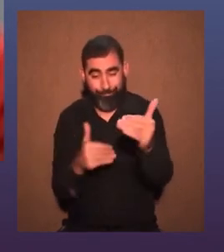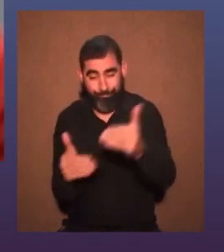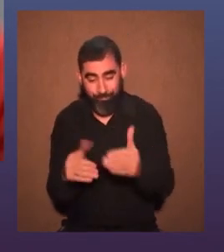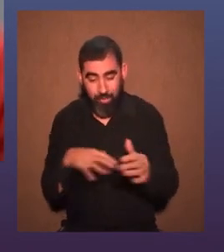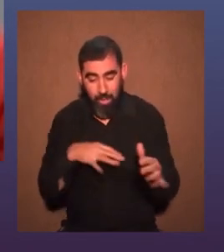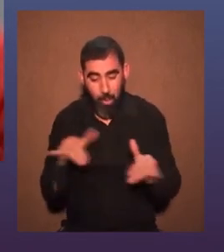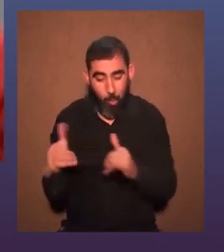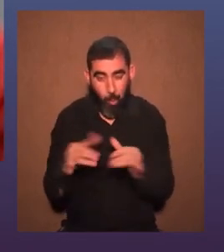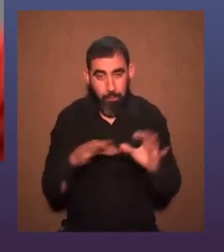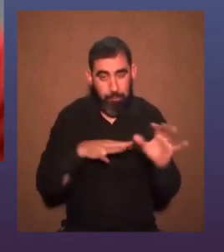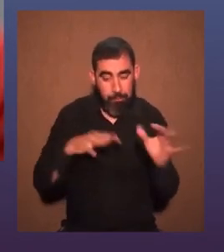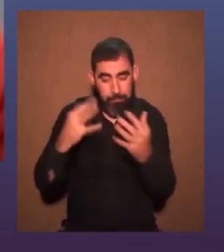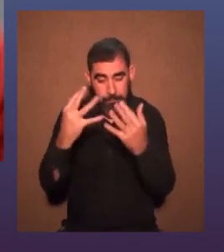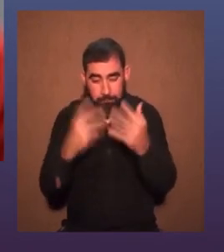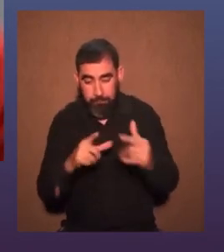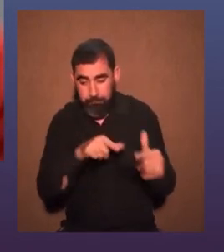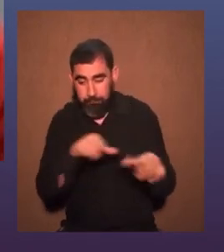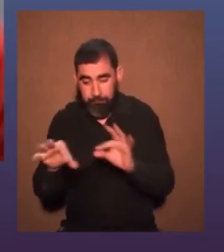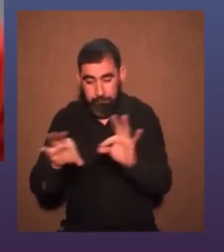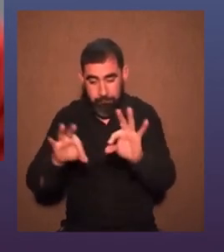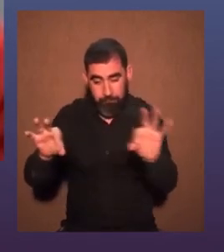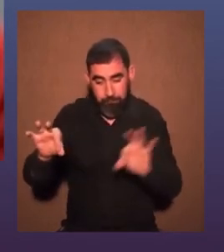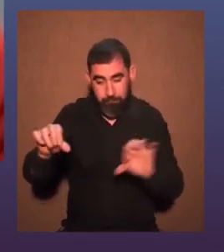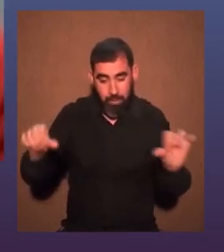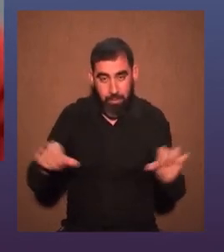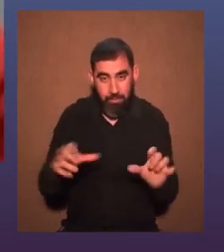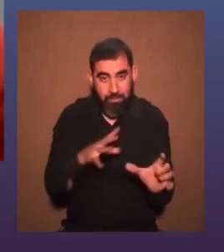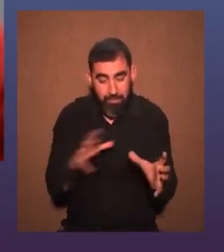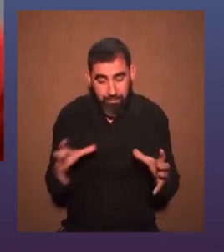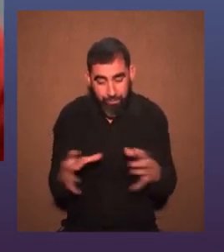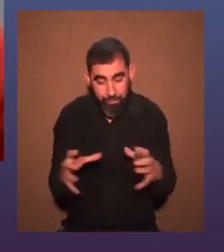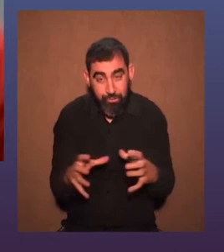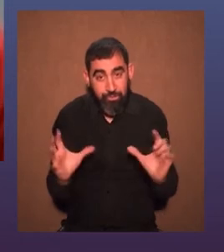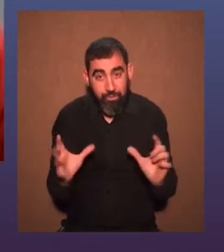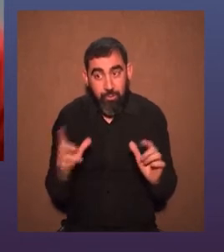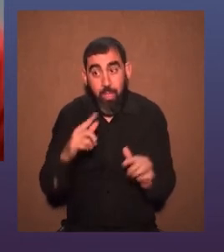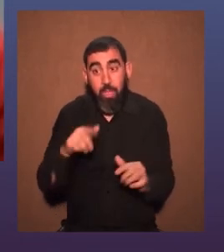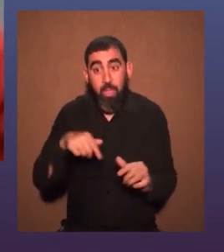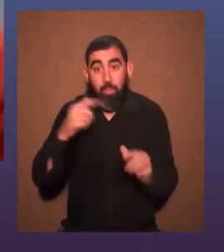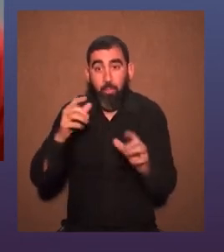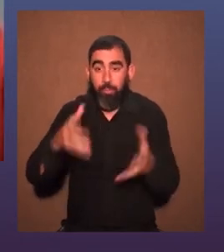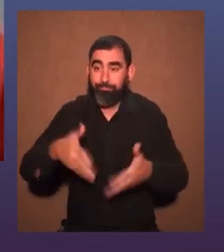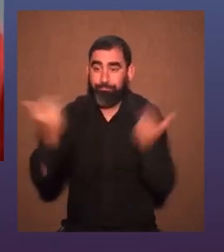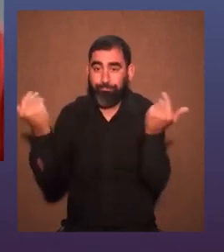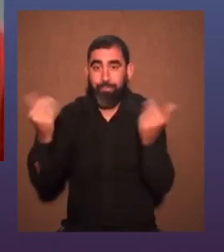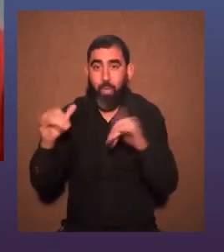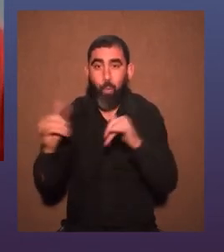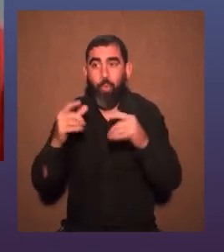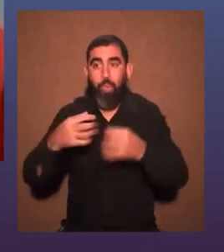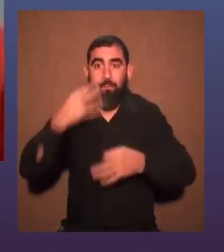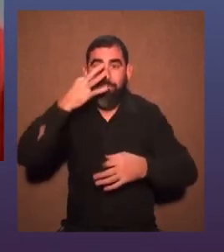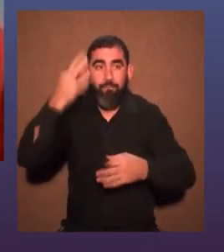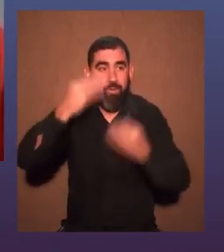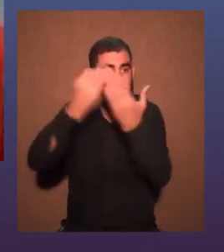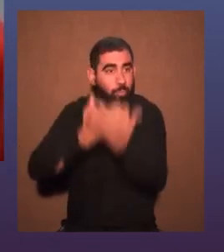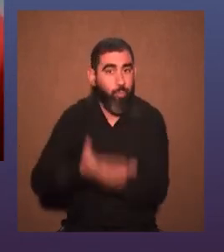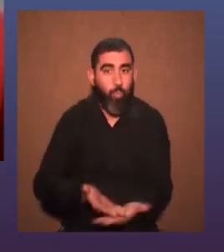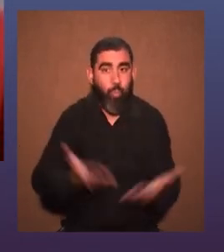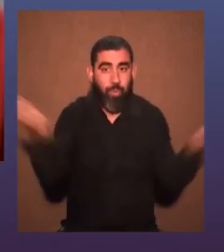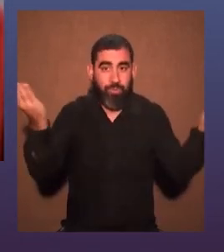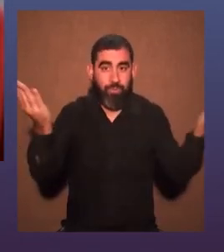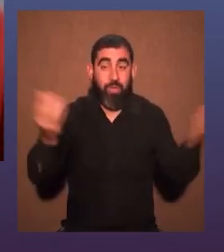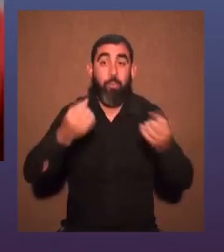ella juega todos los días con eso, y entonces está tan aferrada a todo eso, que después tenés que romper el juguete, ¿verdad? Porque hay cosas que no